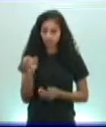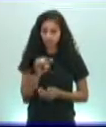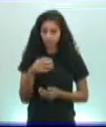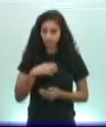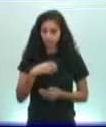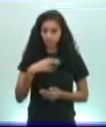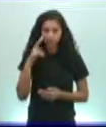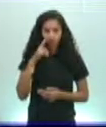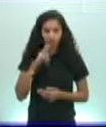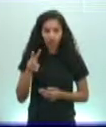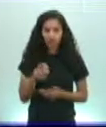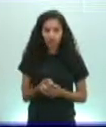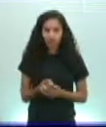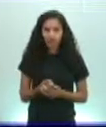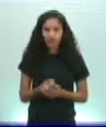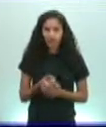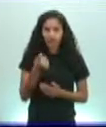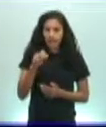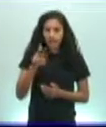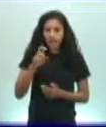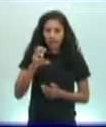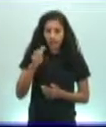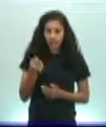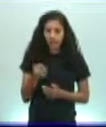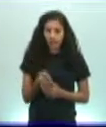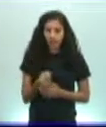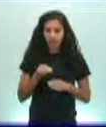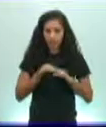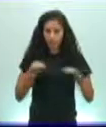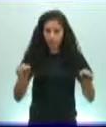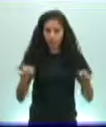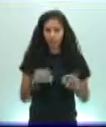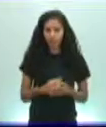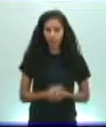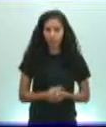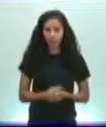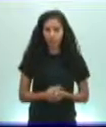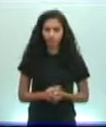quiero saber cuál es el área de su base.